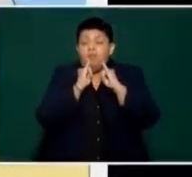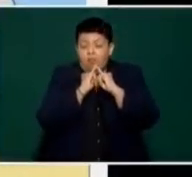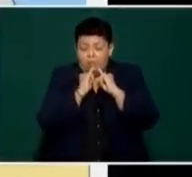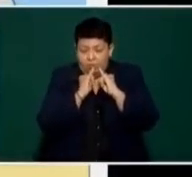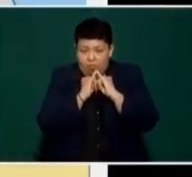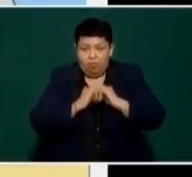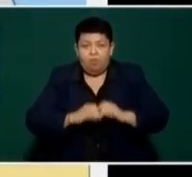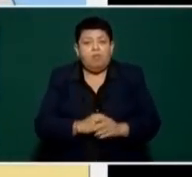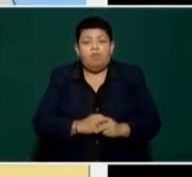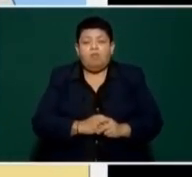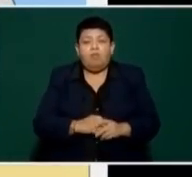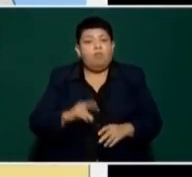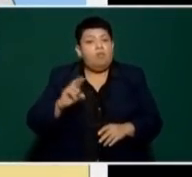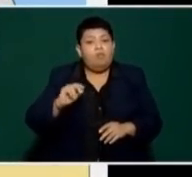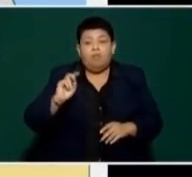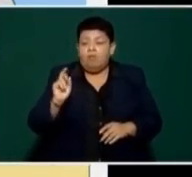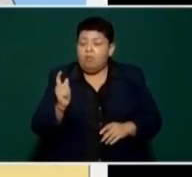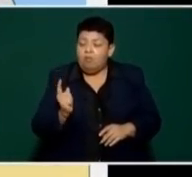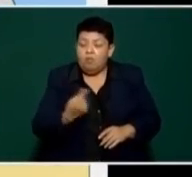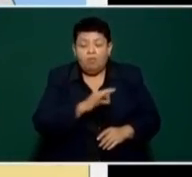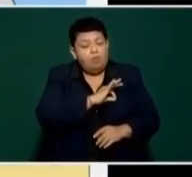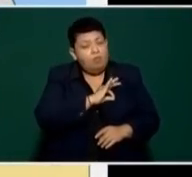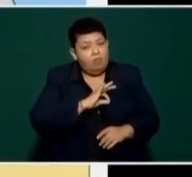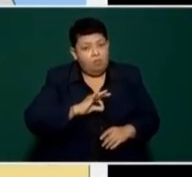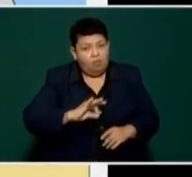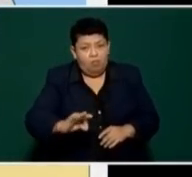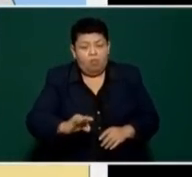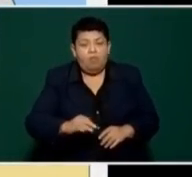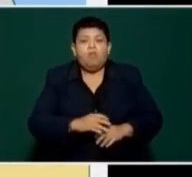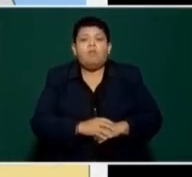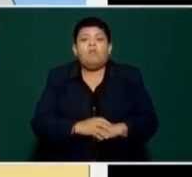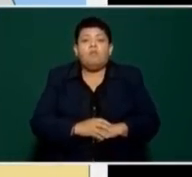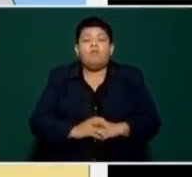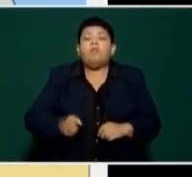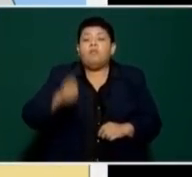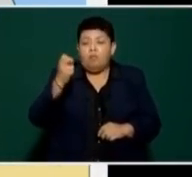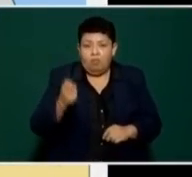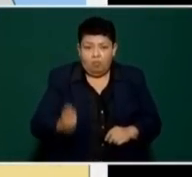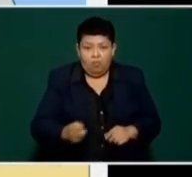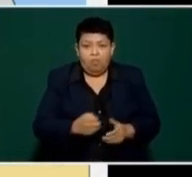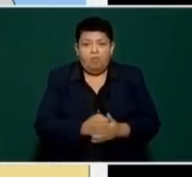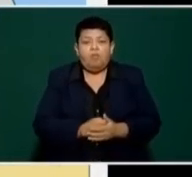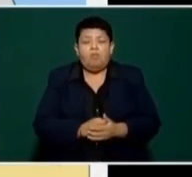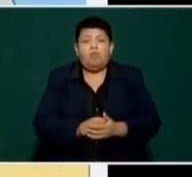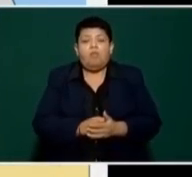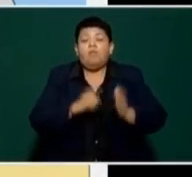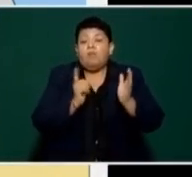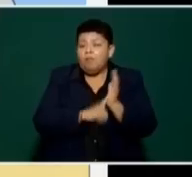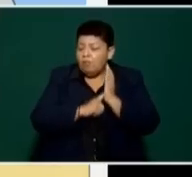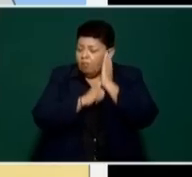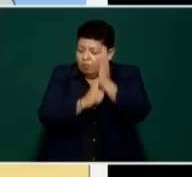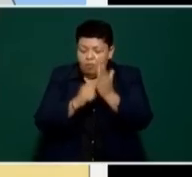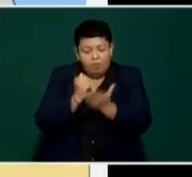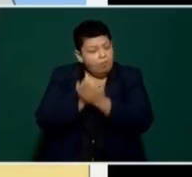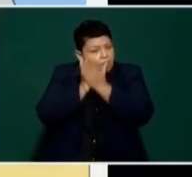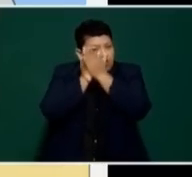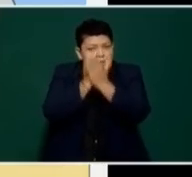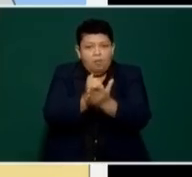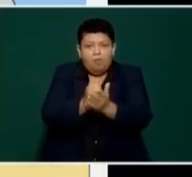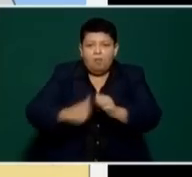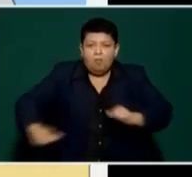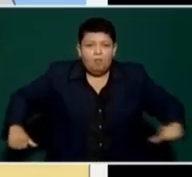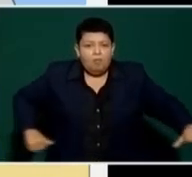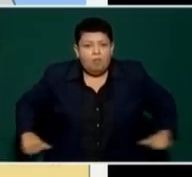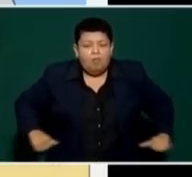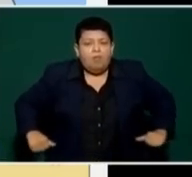bueno, no sería posible, son efectivos reducidos, entonces por eso les estamos apoyando en esta actividad. Es